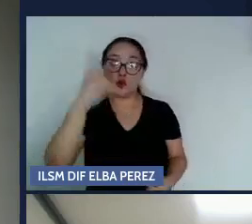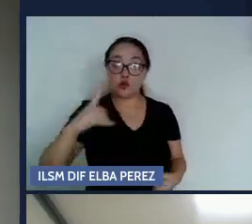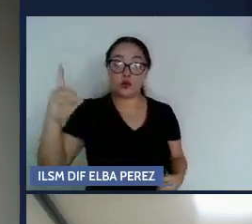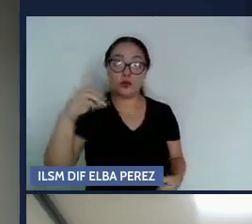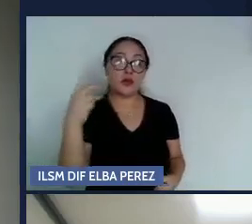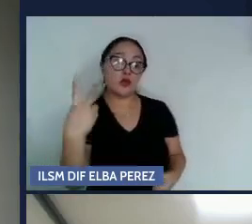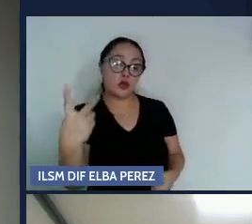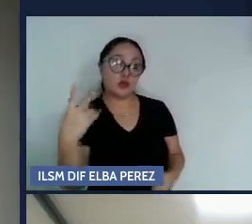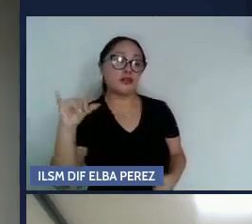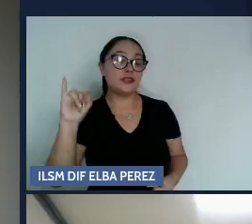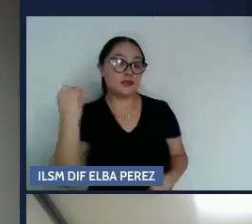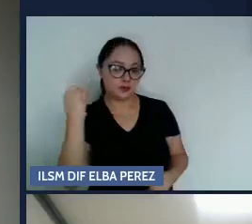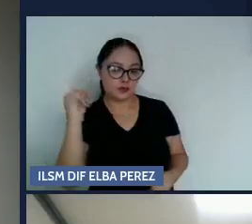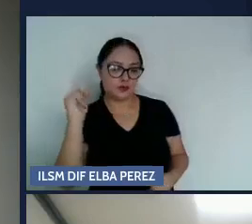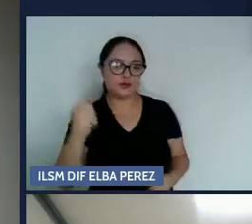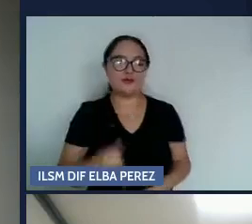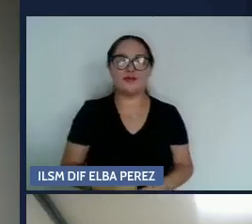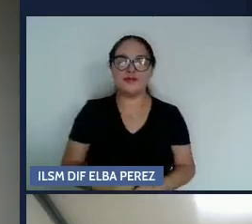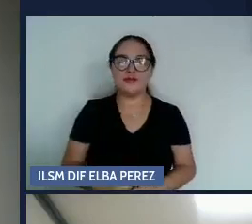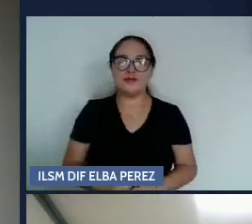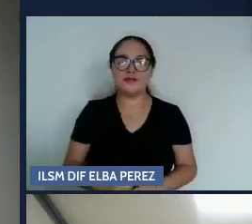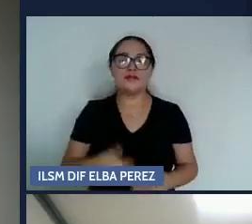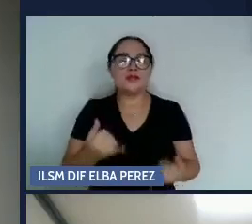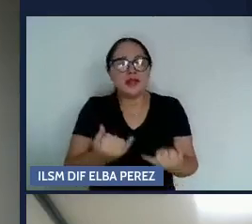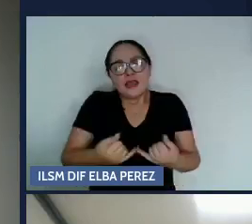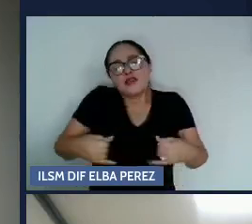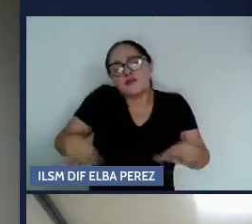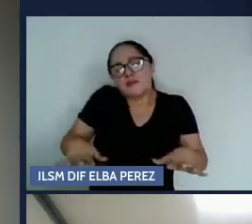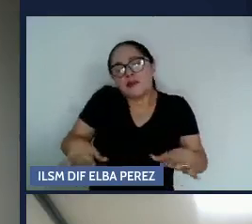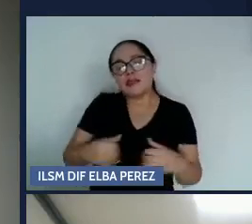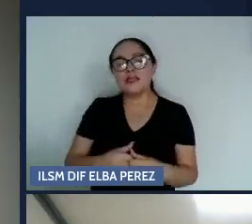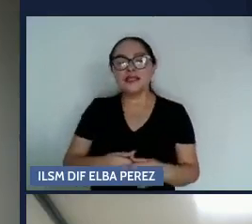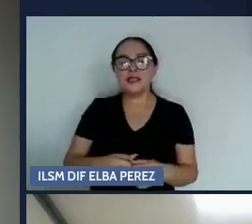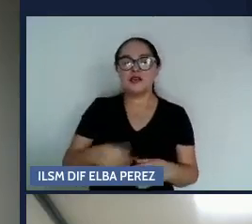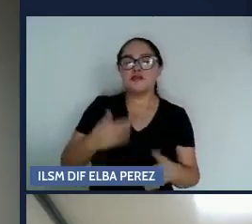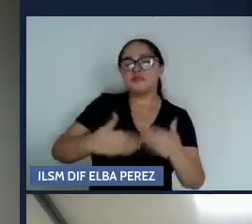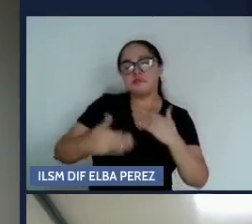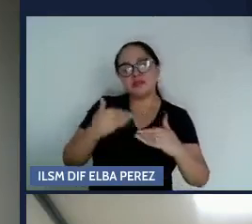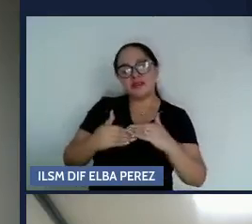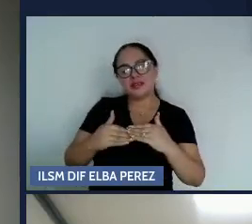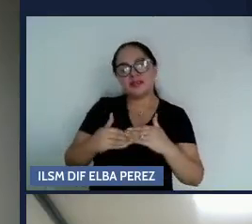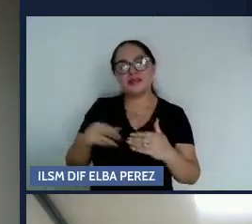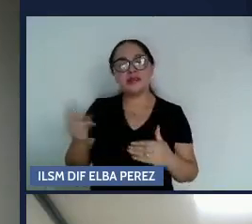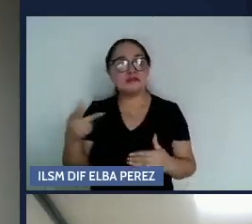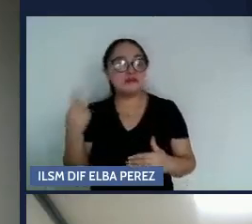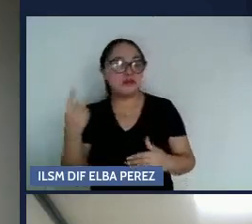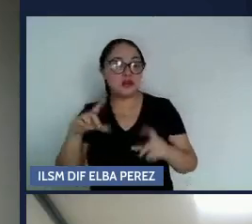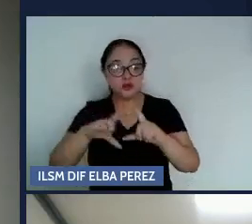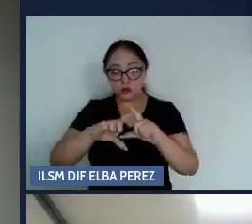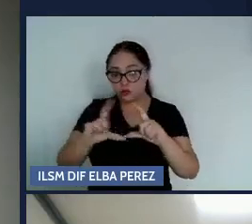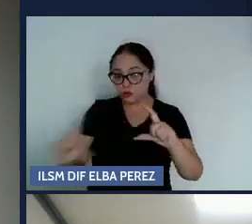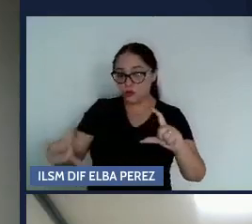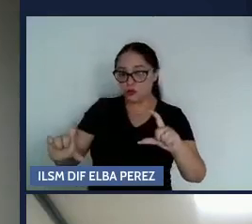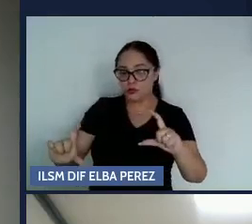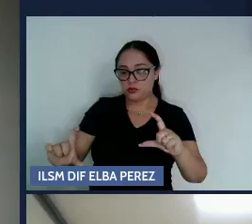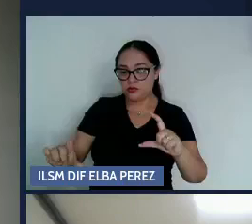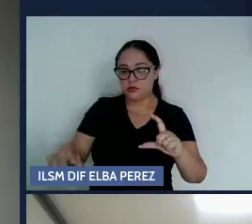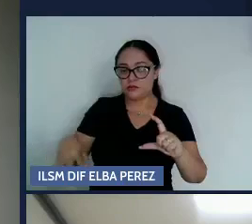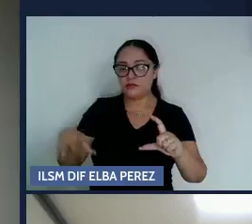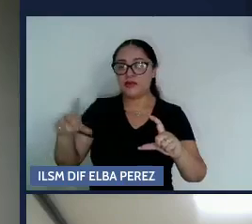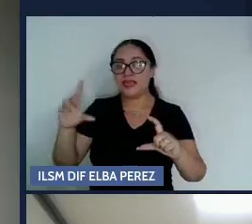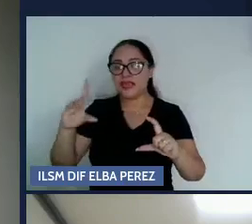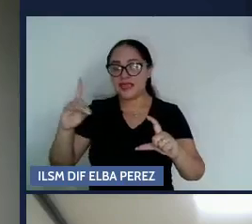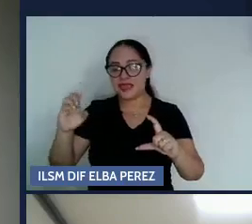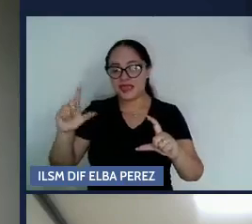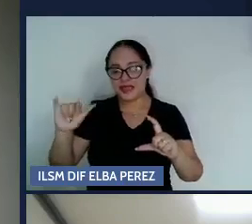varias veces y en esta temporada con mayor razón la frase delitos electorales. Sin embargo, ¿a qué nos referimos?